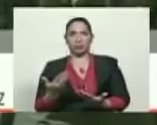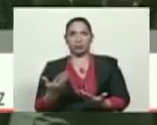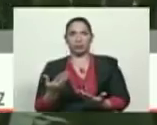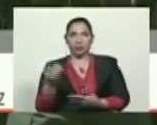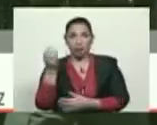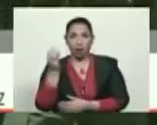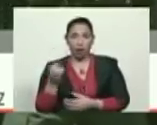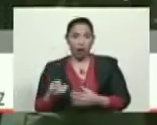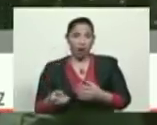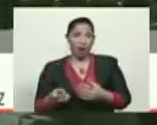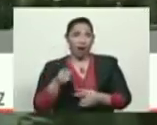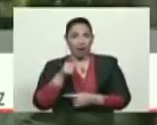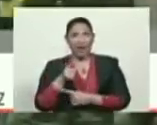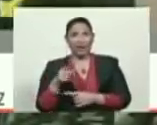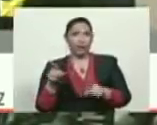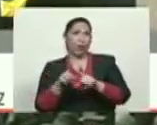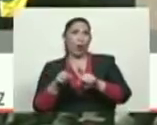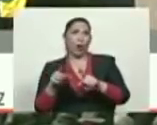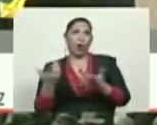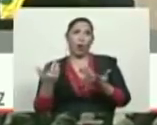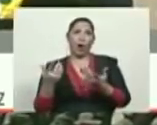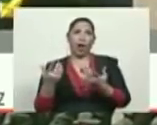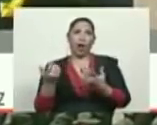los cuarteles los Pinochet que ellos quieren.